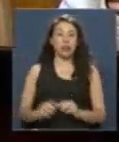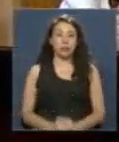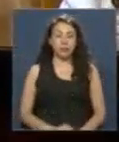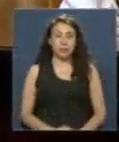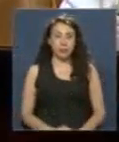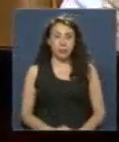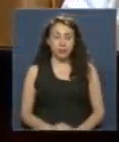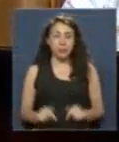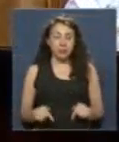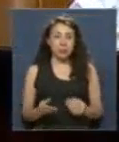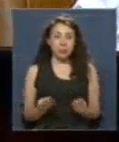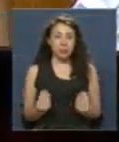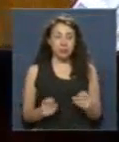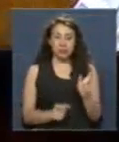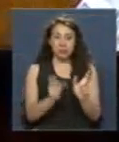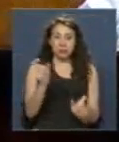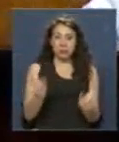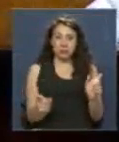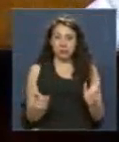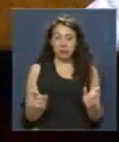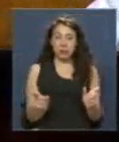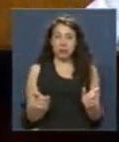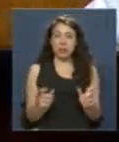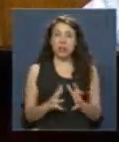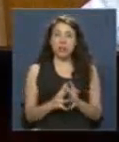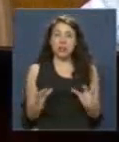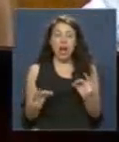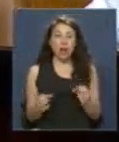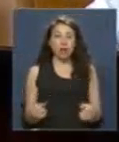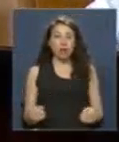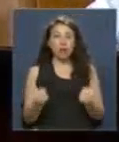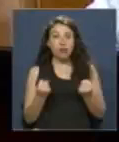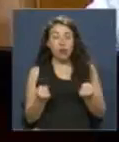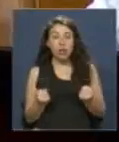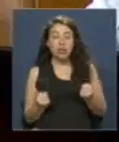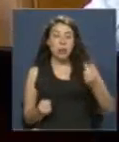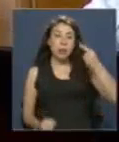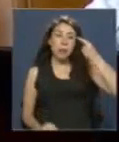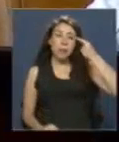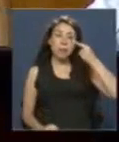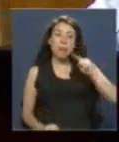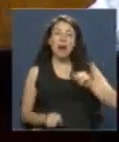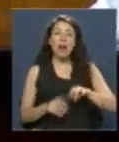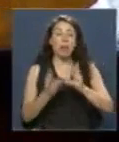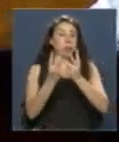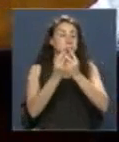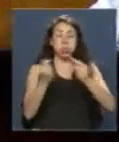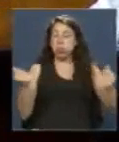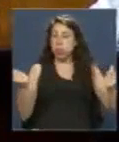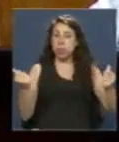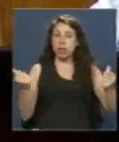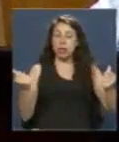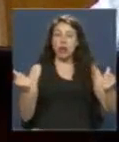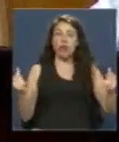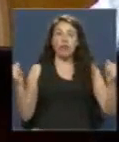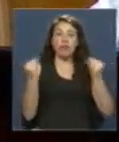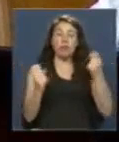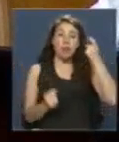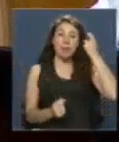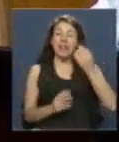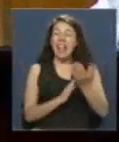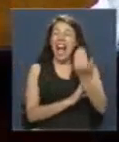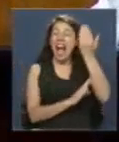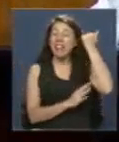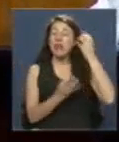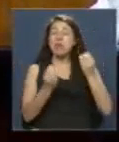y las necesidades de la gente se han hecho tan fuertes como para pulverizar dogmas de los que muchos